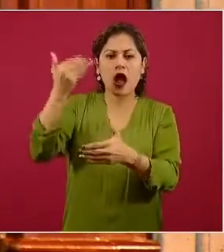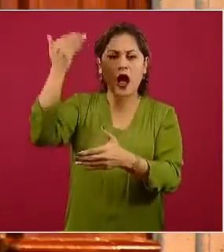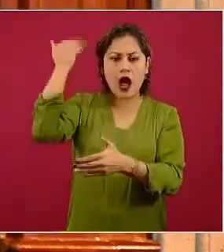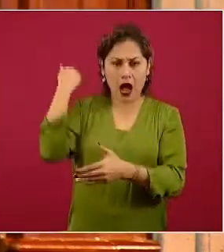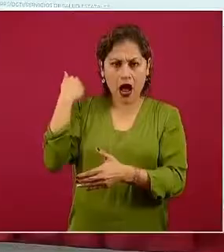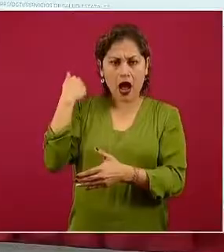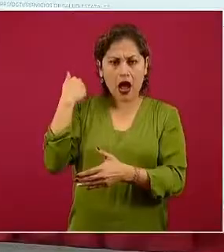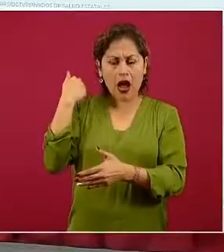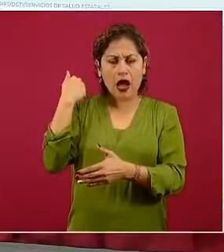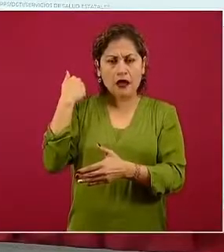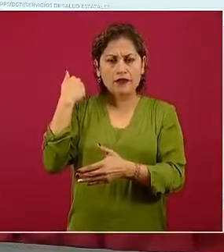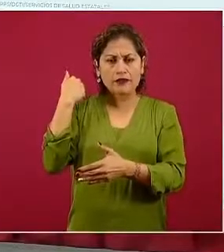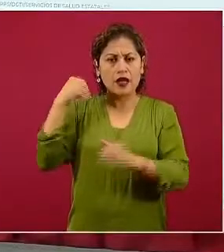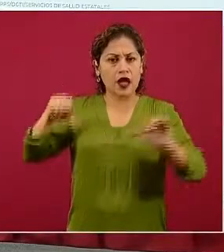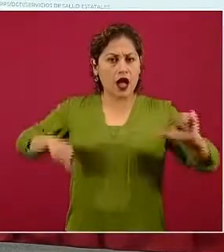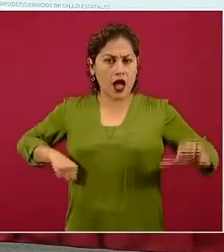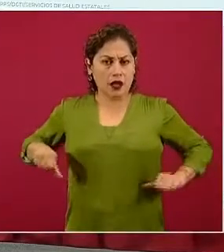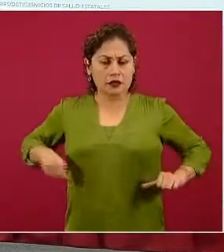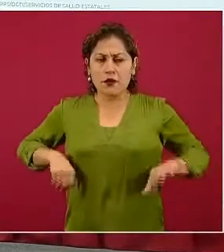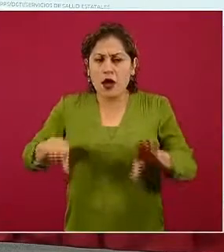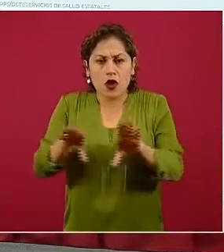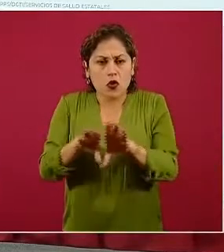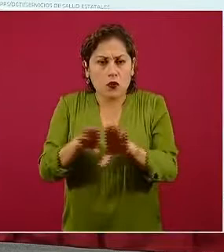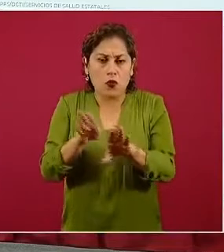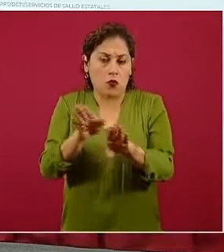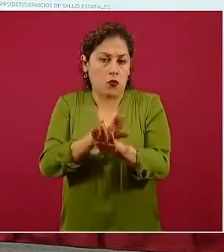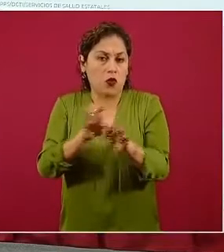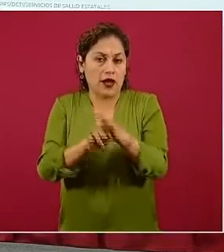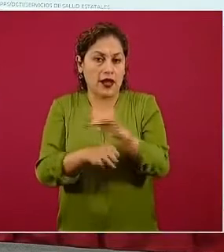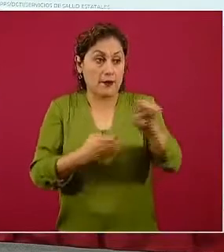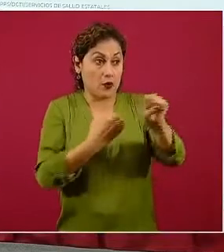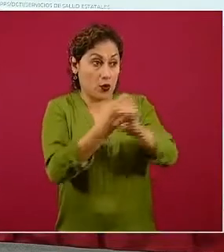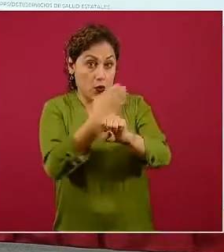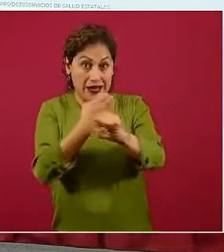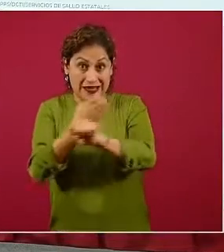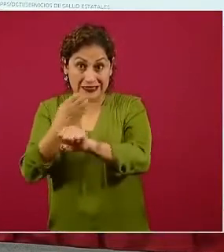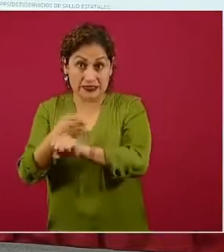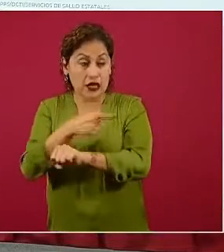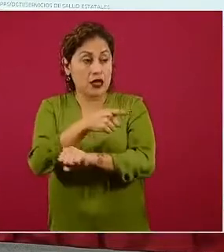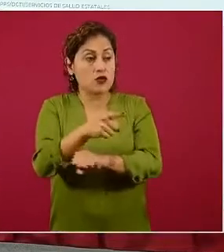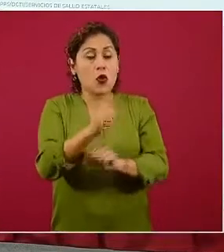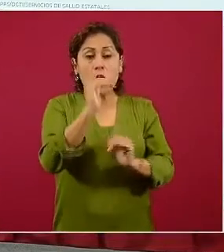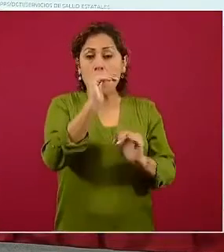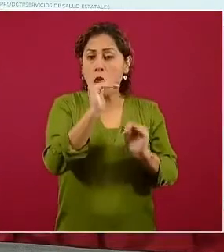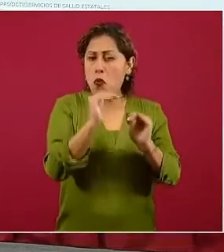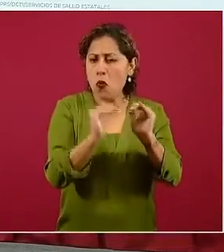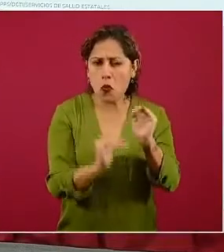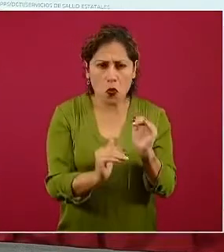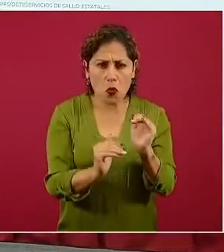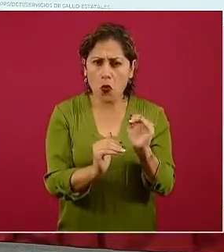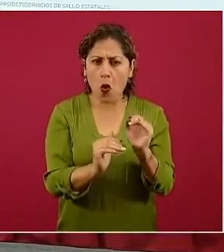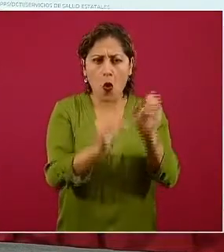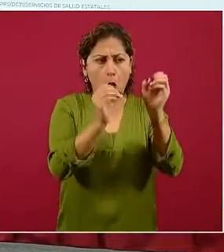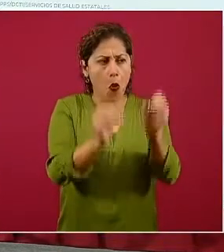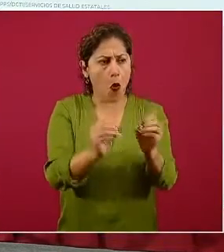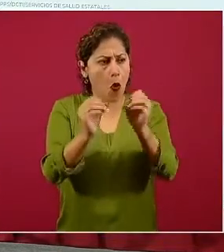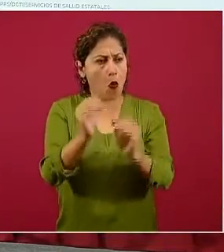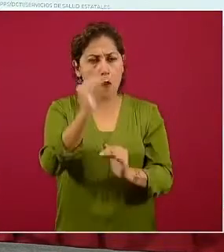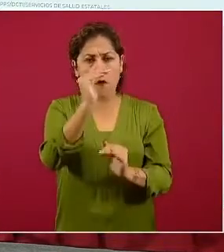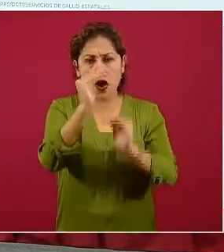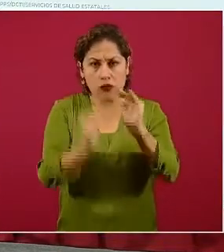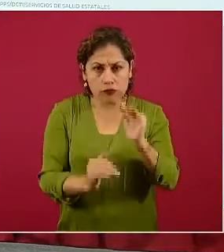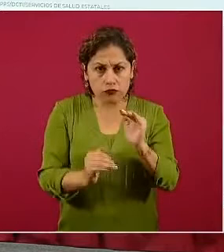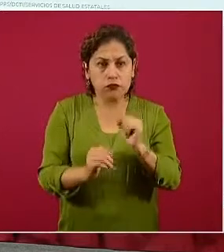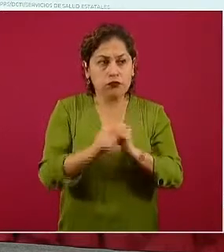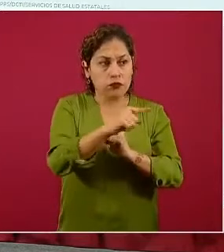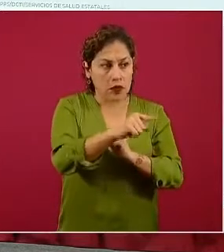semanas previas, en donde entidades que podemos ver que tienen mucho menores o casi nulos niveles de